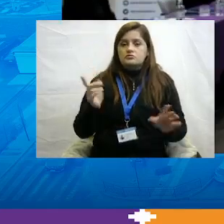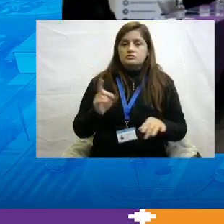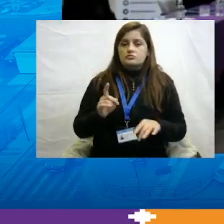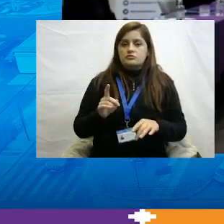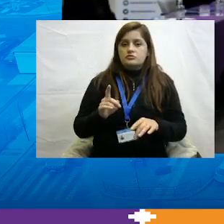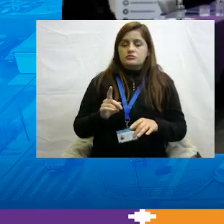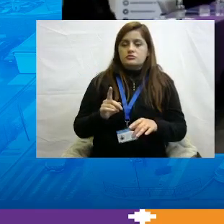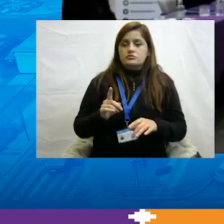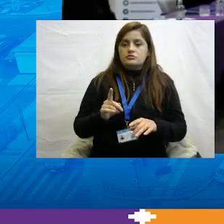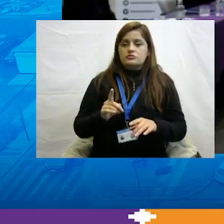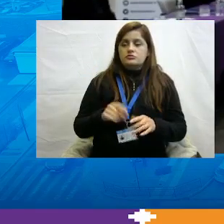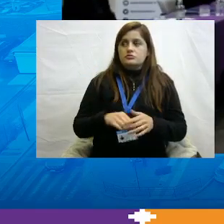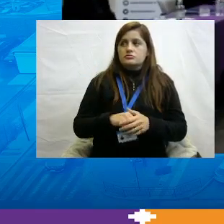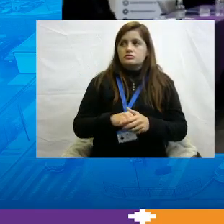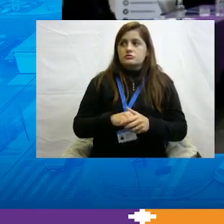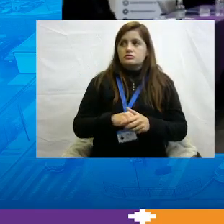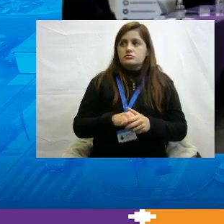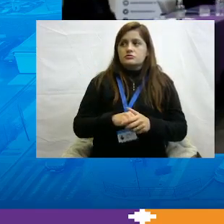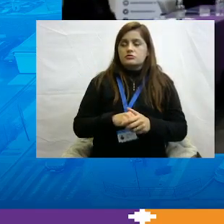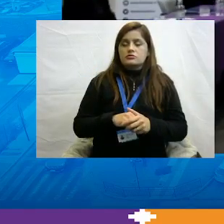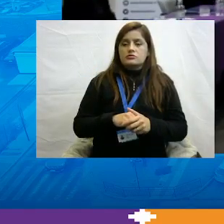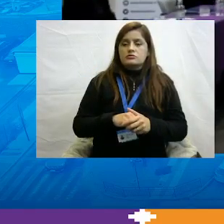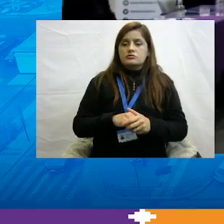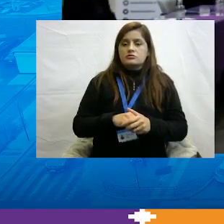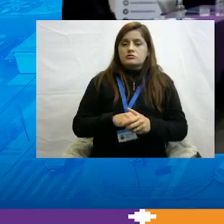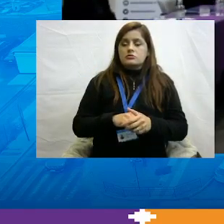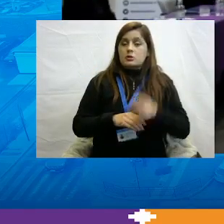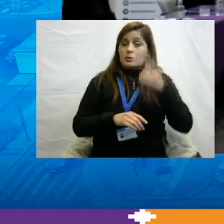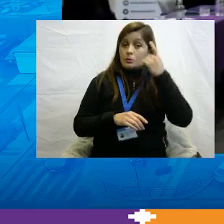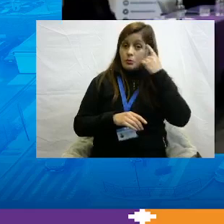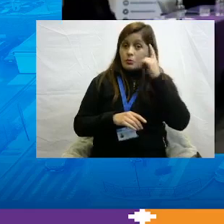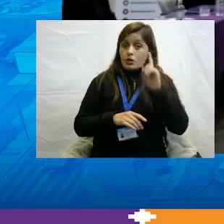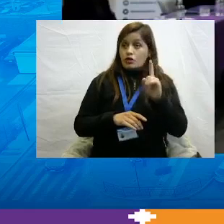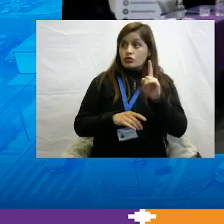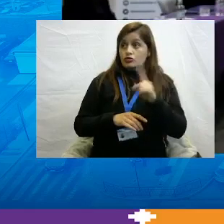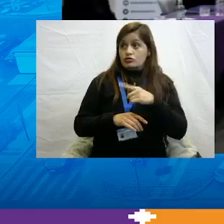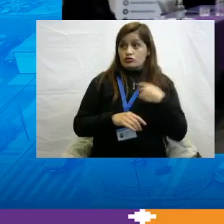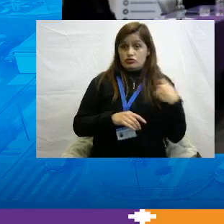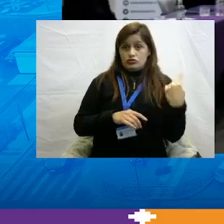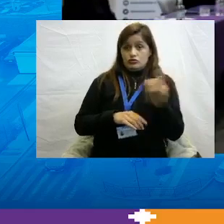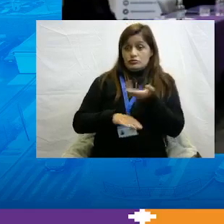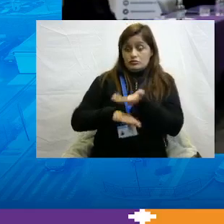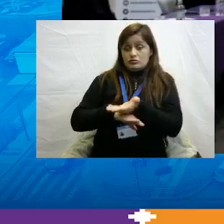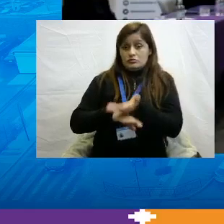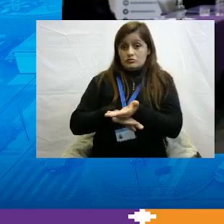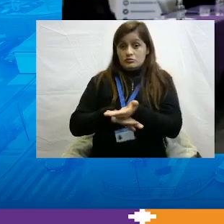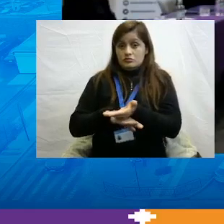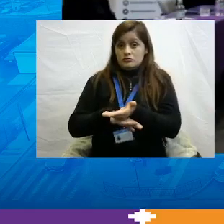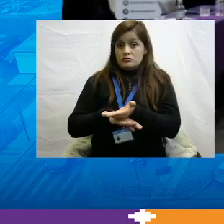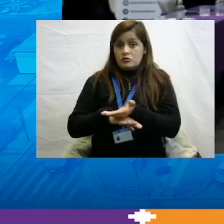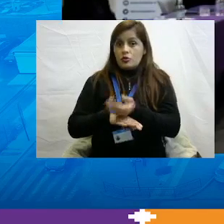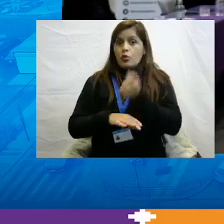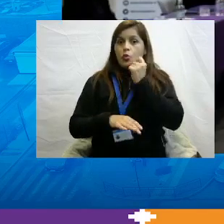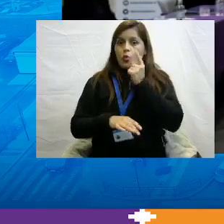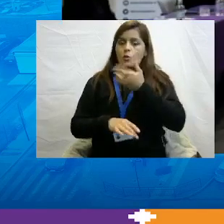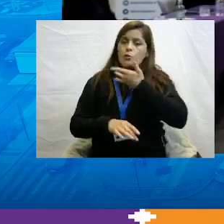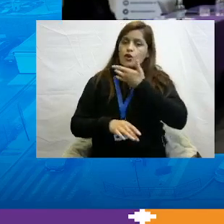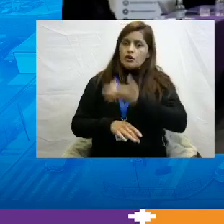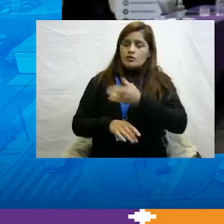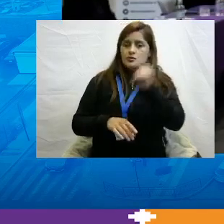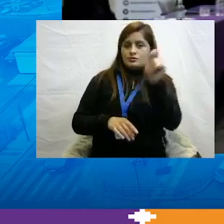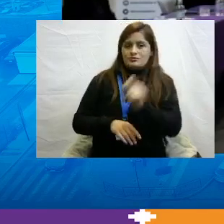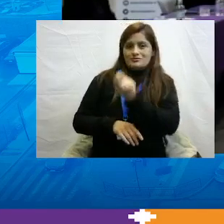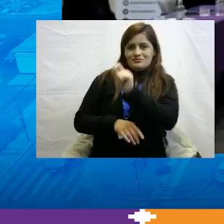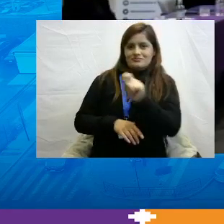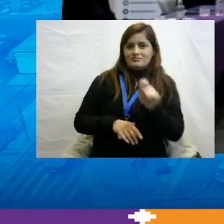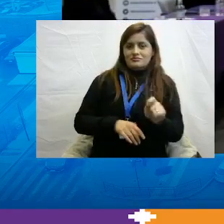a la relación sucinta de la demanda y la contestación, pero así como que nosotros le hayamos solicitado algún criterio y que se fija respecto al porcentaje